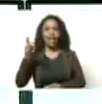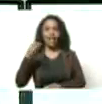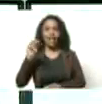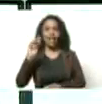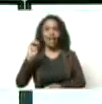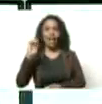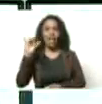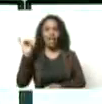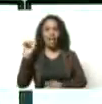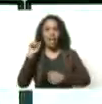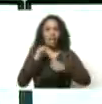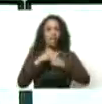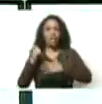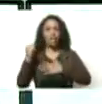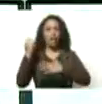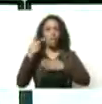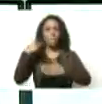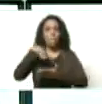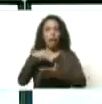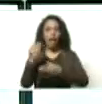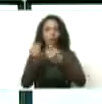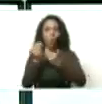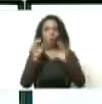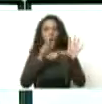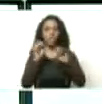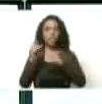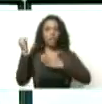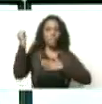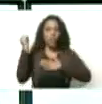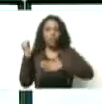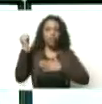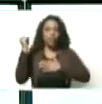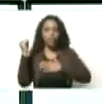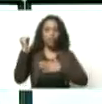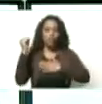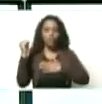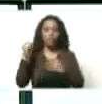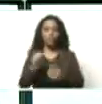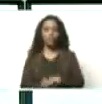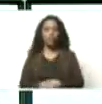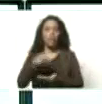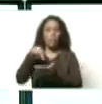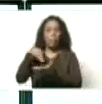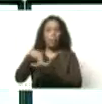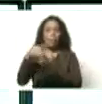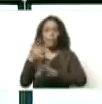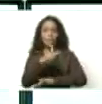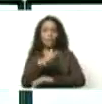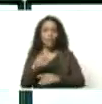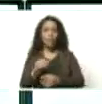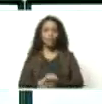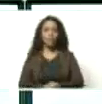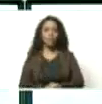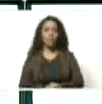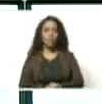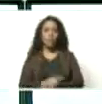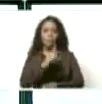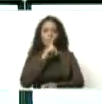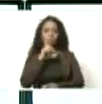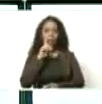la salsa chan gay que se bailaba en los años 80 1 uno